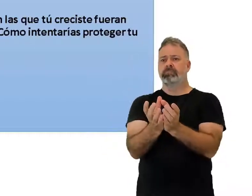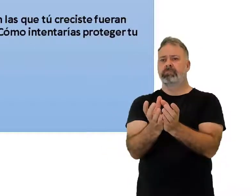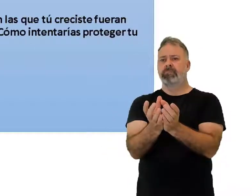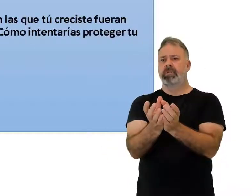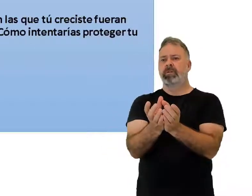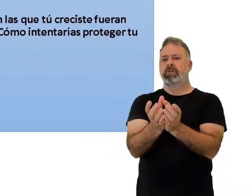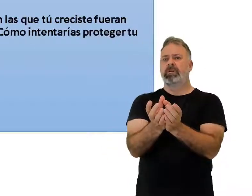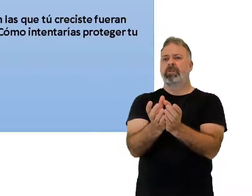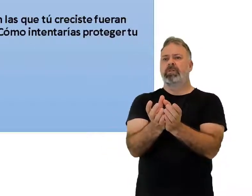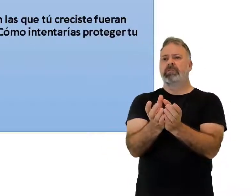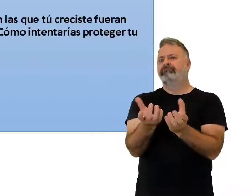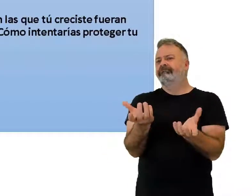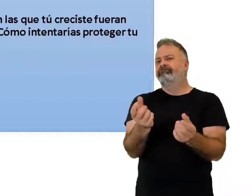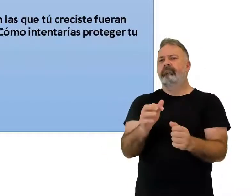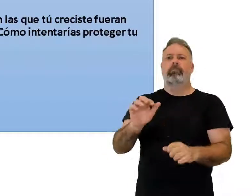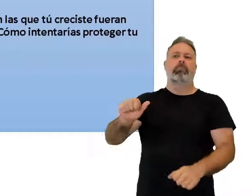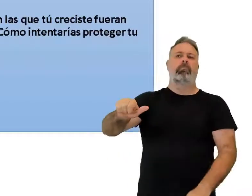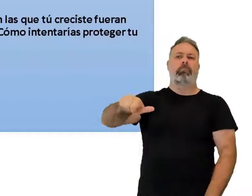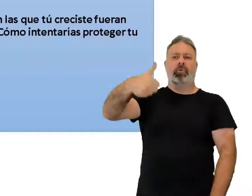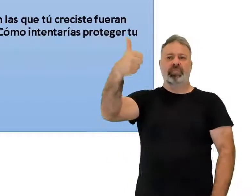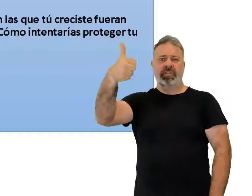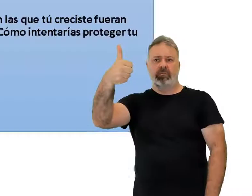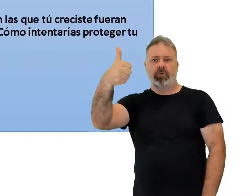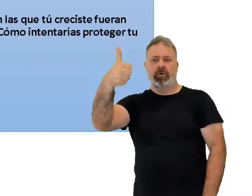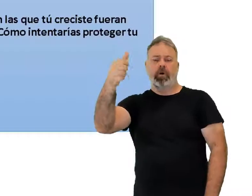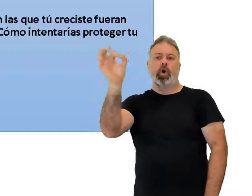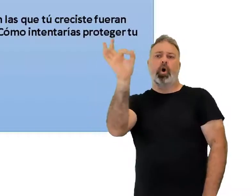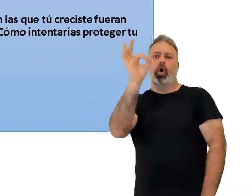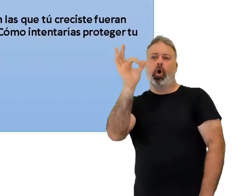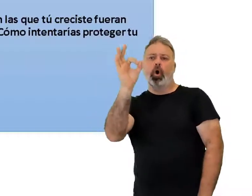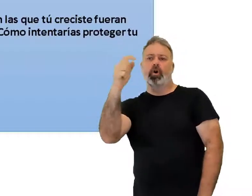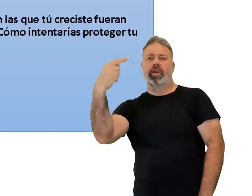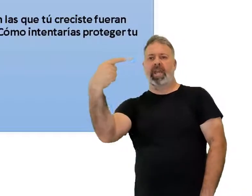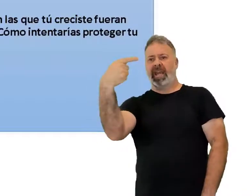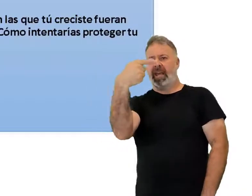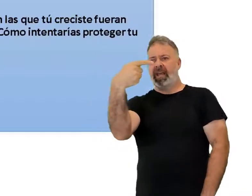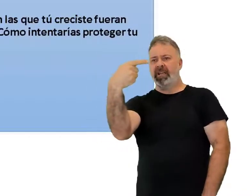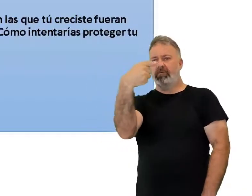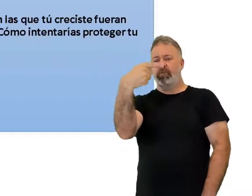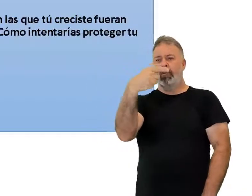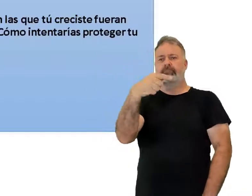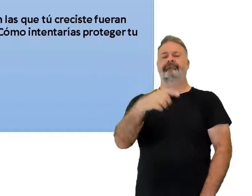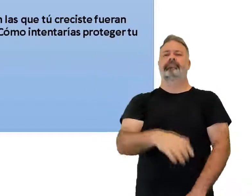son positivos y negativos?